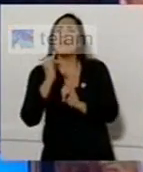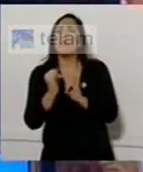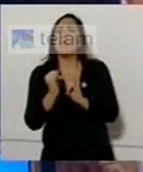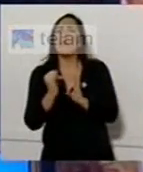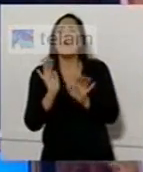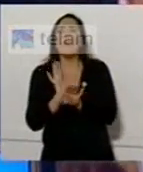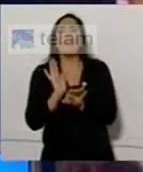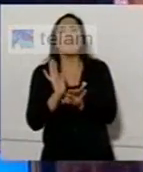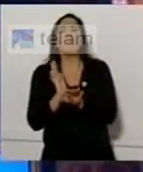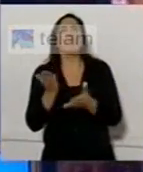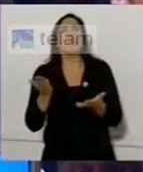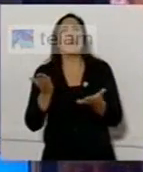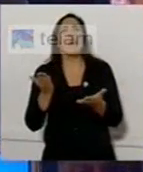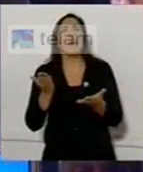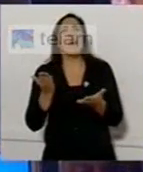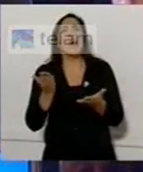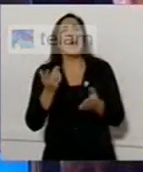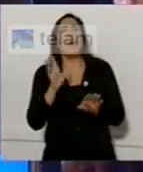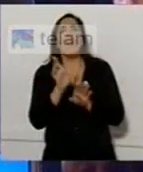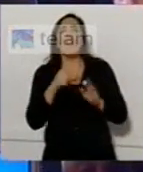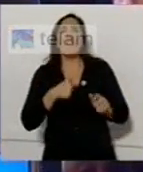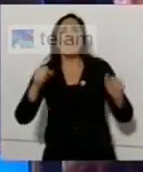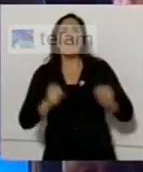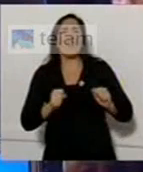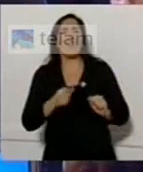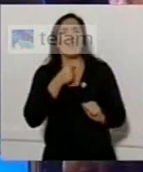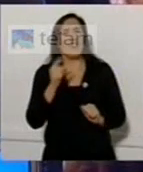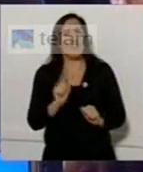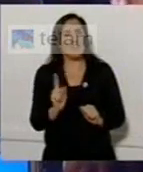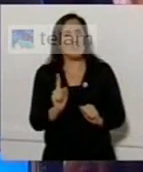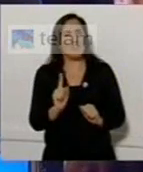anodina y aséptica